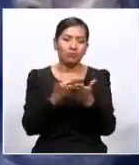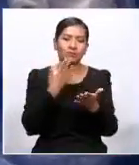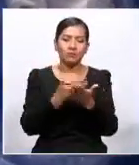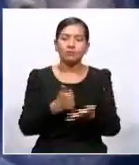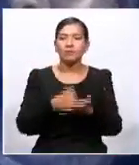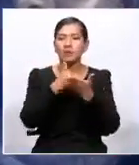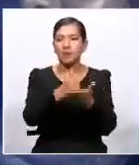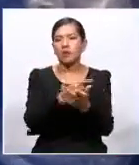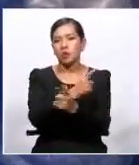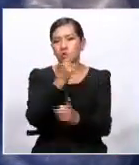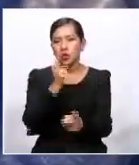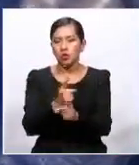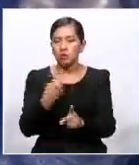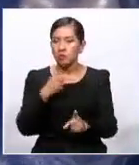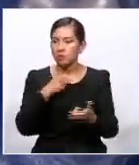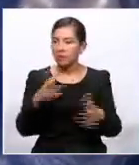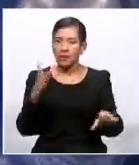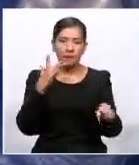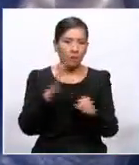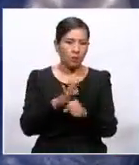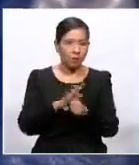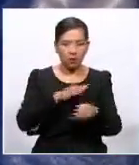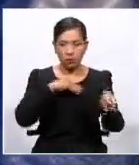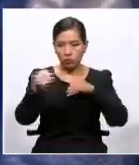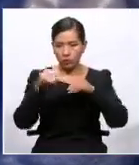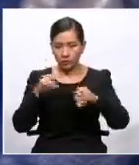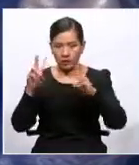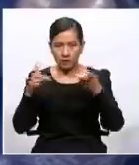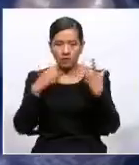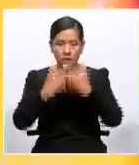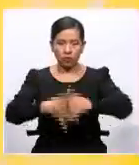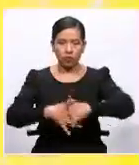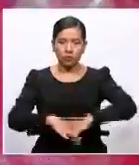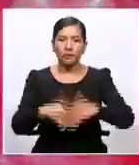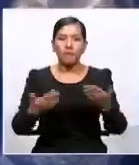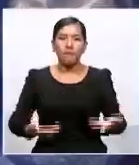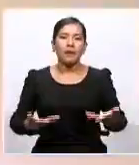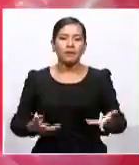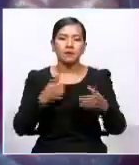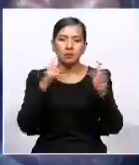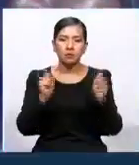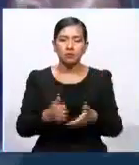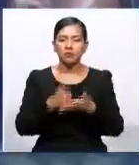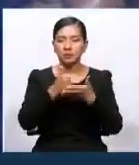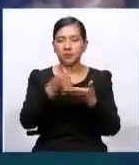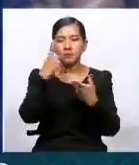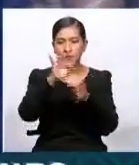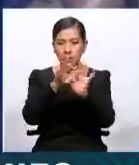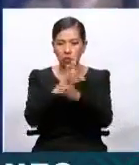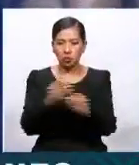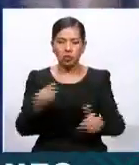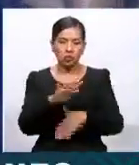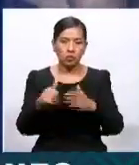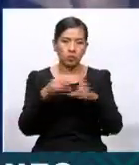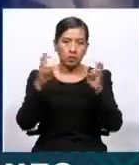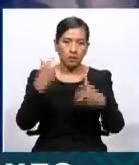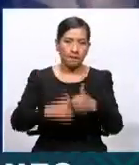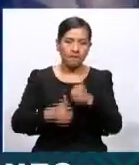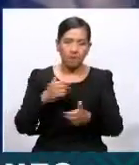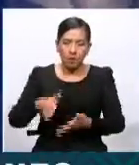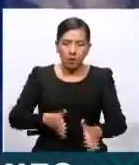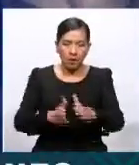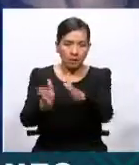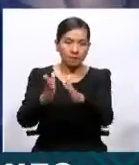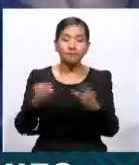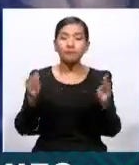Hemos comprometido la movilización de maquinaria pesada para que pueda ayudarles a resolver el problema de los caminos. Vamos a hacer también un vuelo